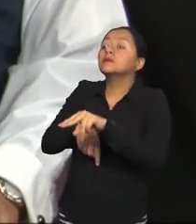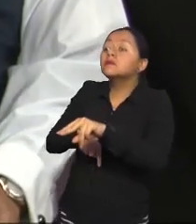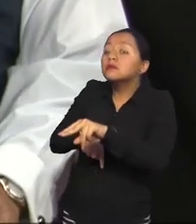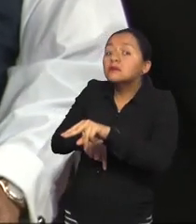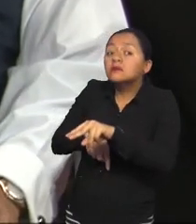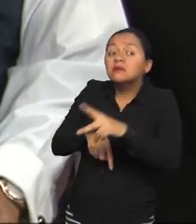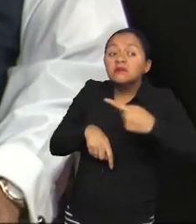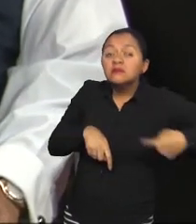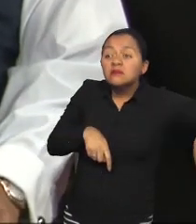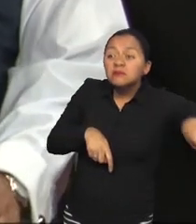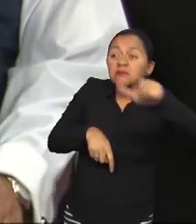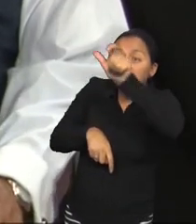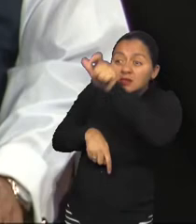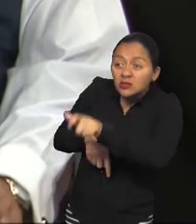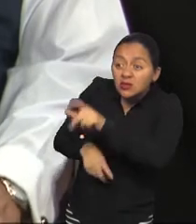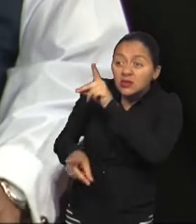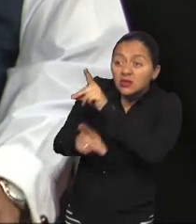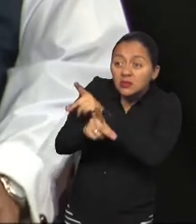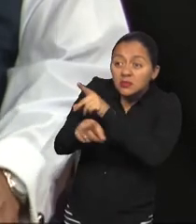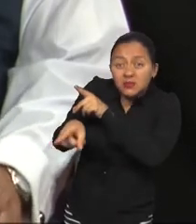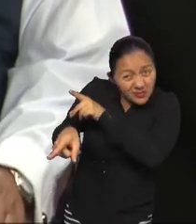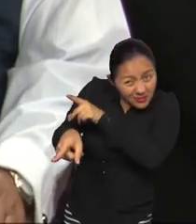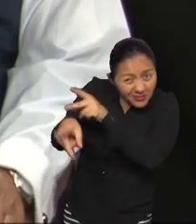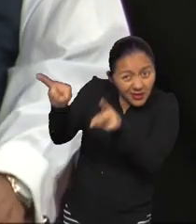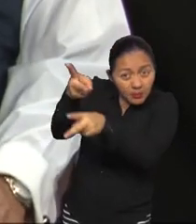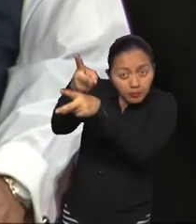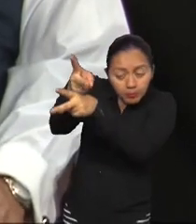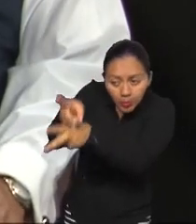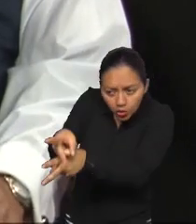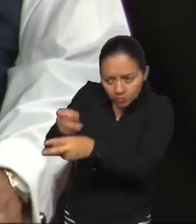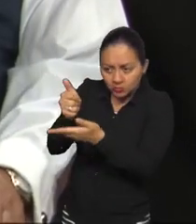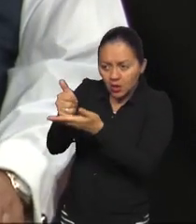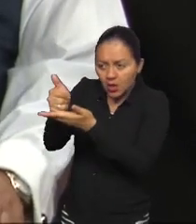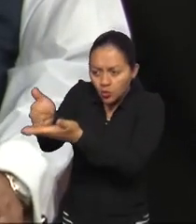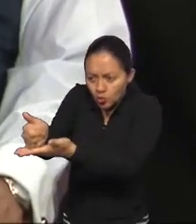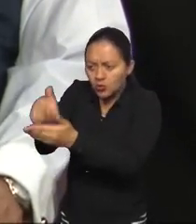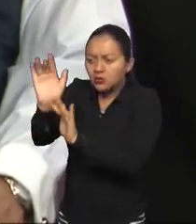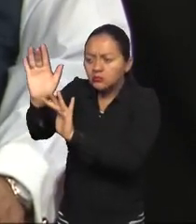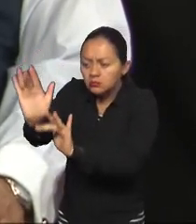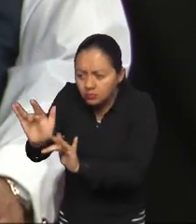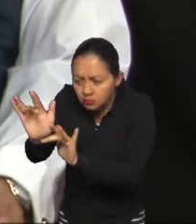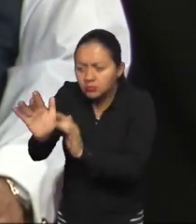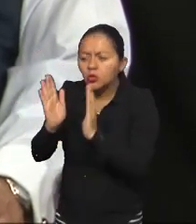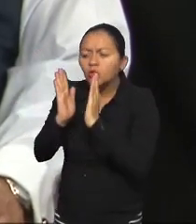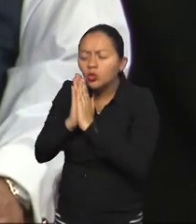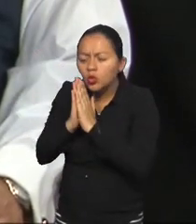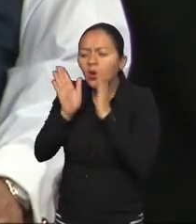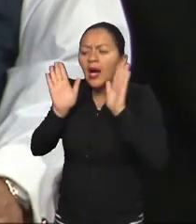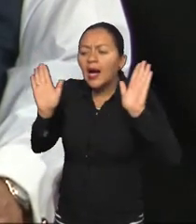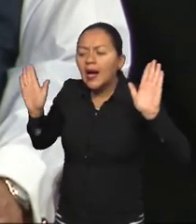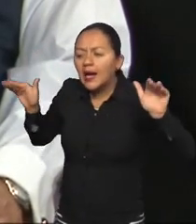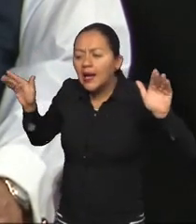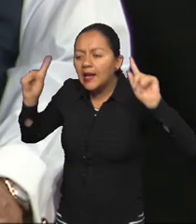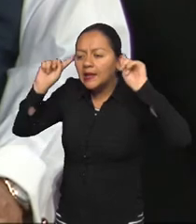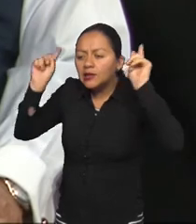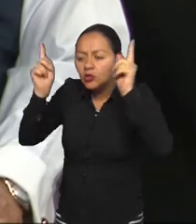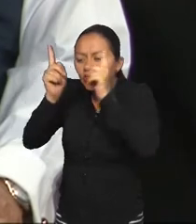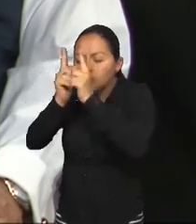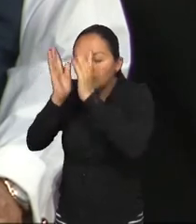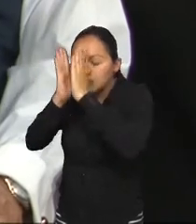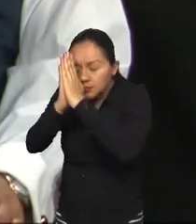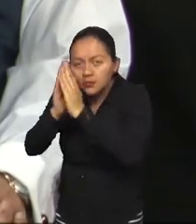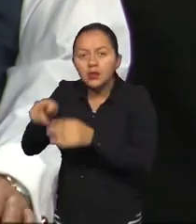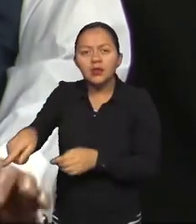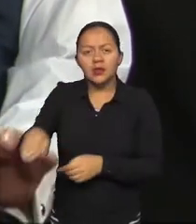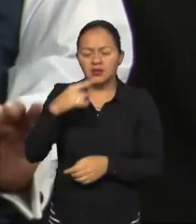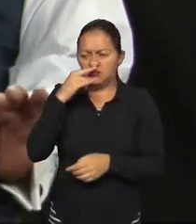personas sujetos de protección, sujetos de apoyo. Les ven como angelitos. La investigación sí fue un poco compleja porque tuvimos